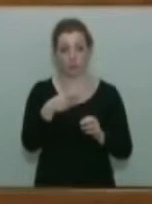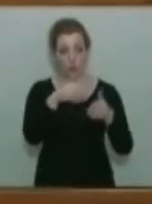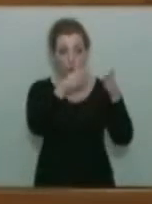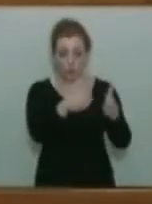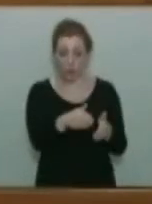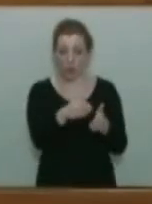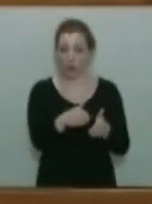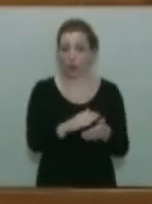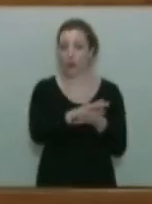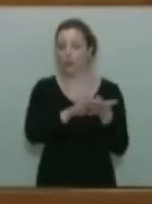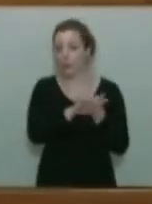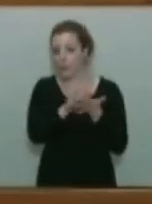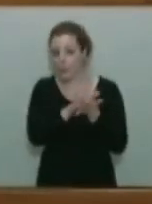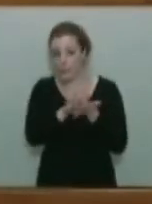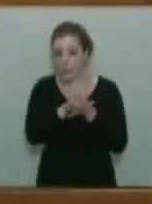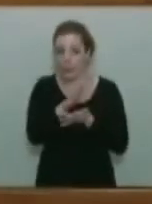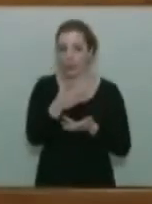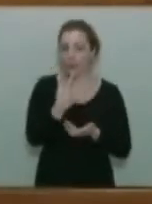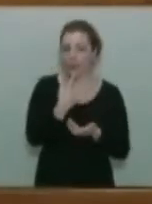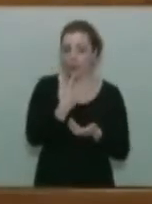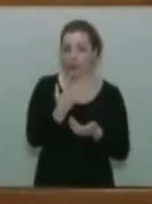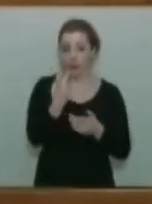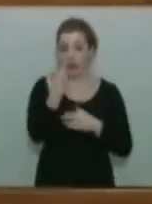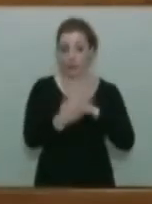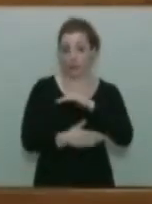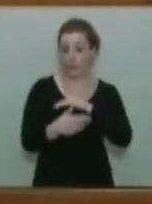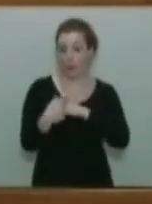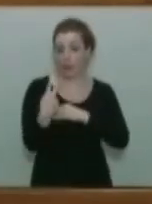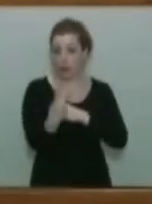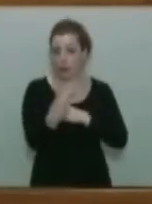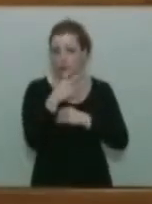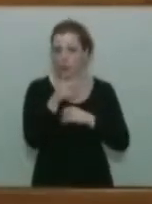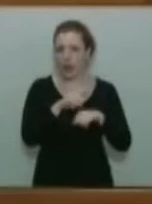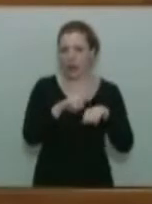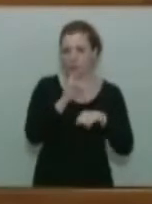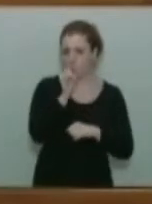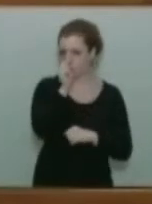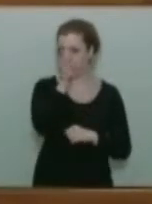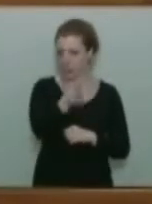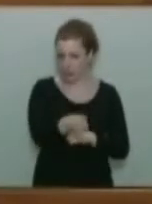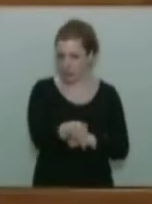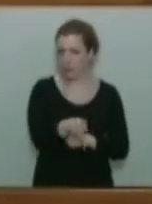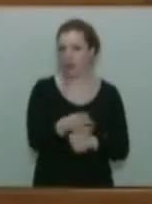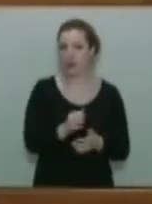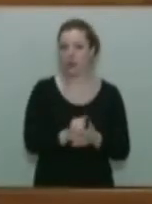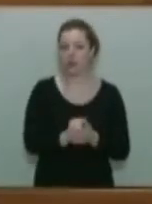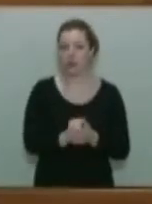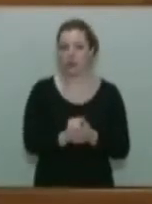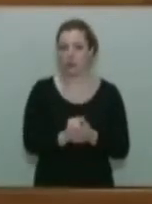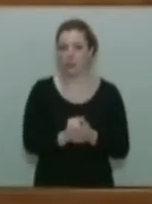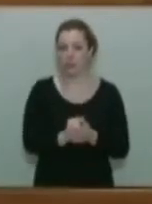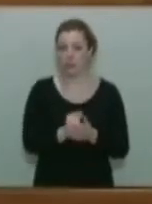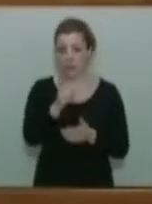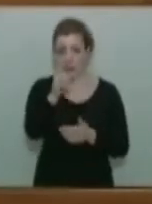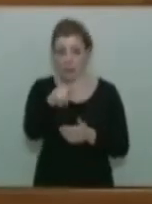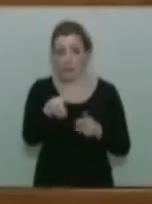alusión en fin, a las dos limitaciones, el carácter de la plurianualidad, bien, la limitación que existe, por lo tanto,